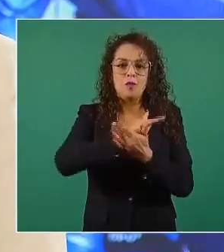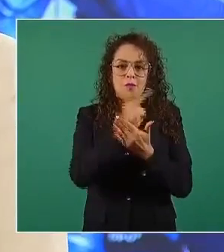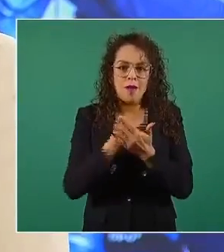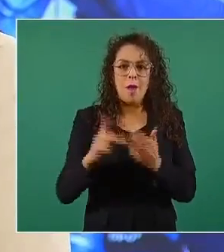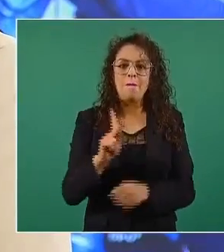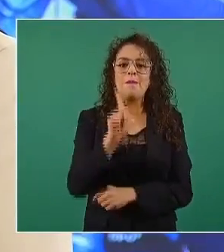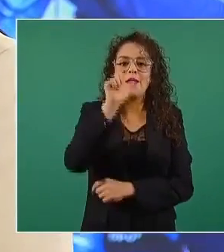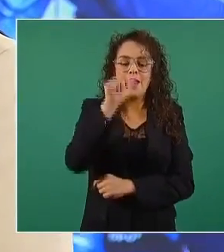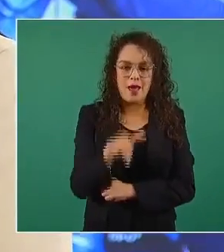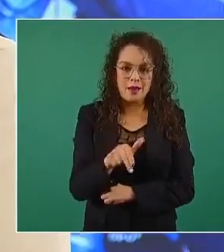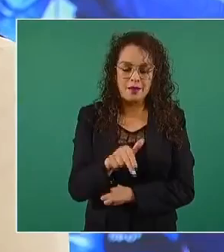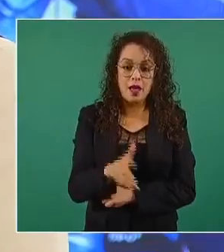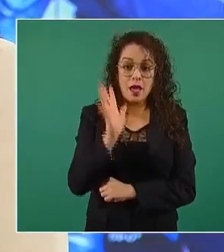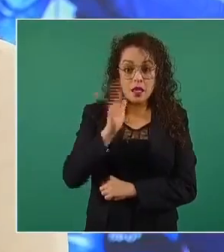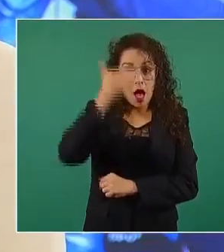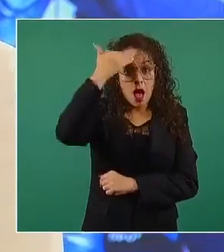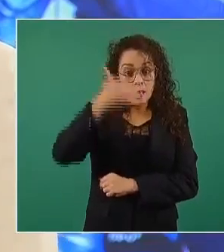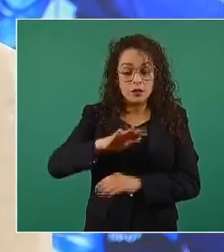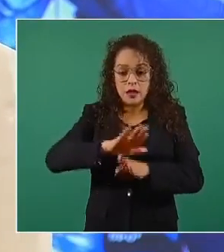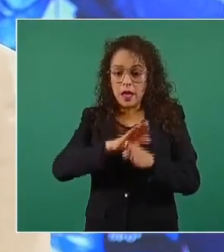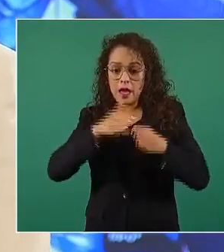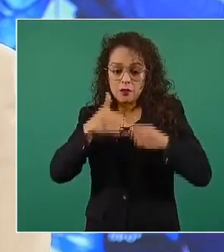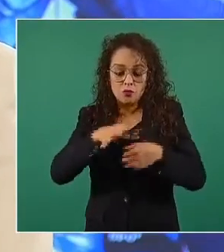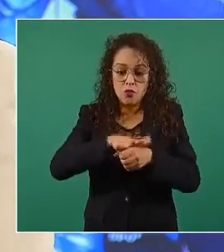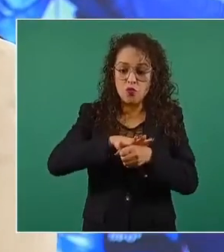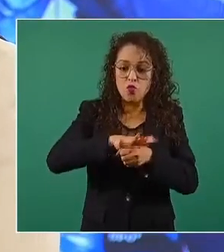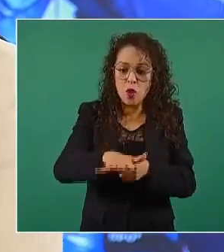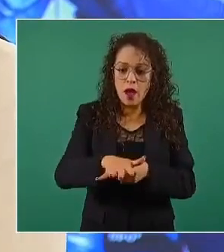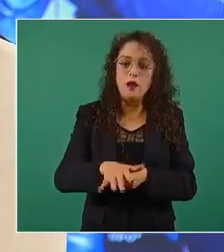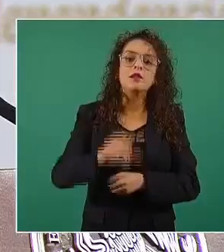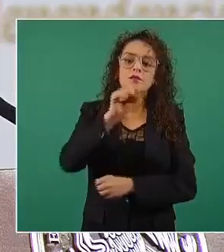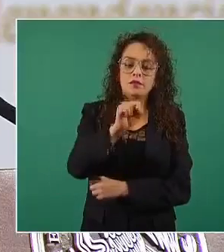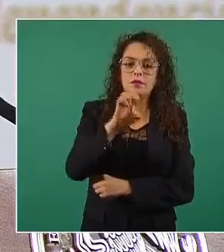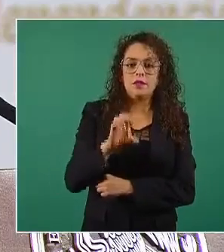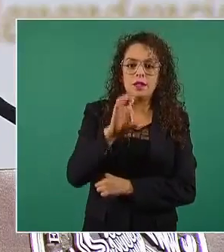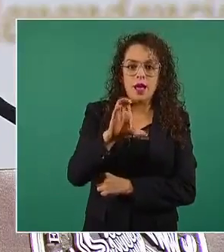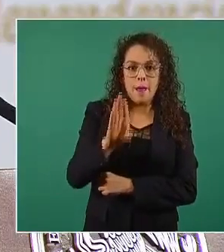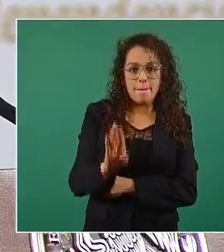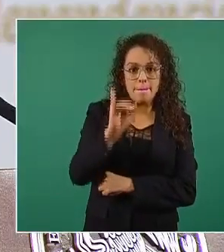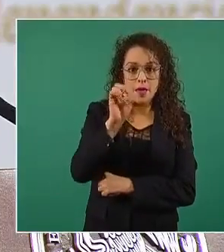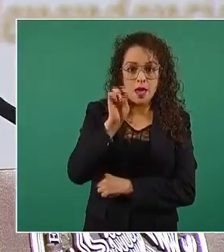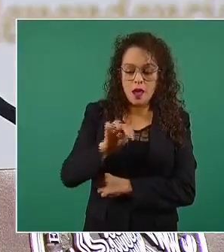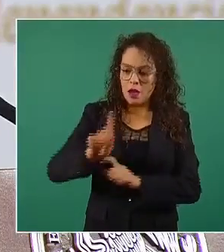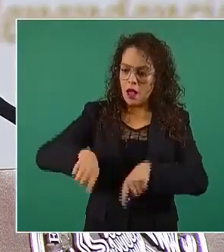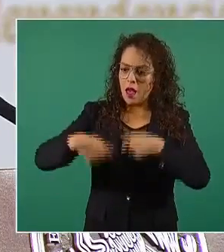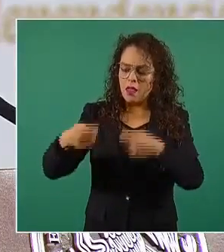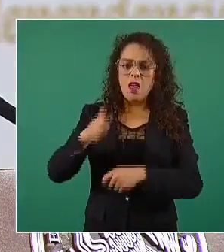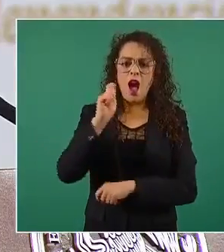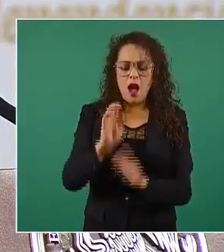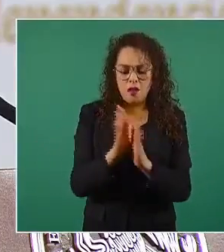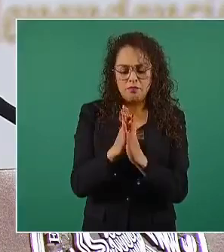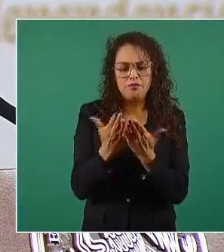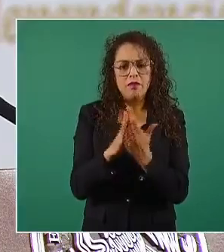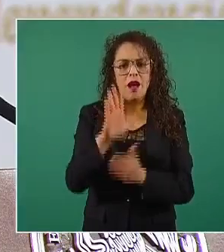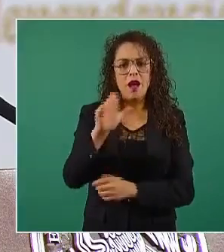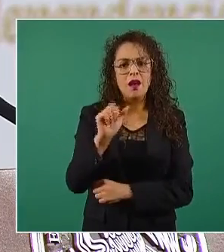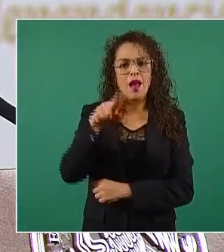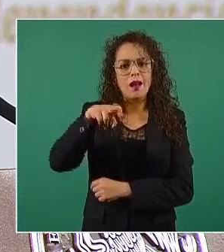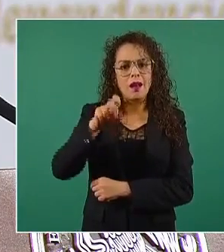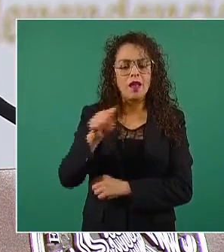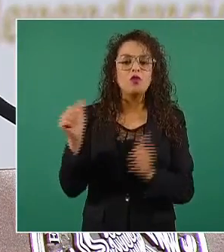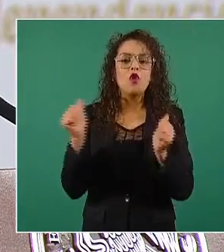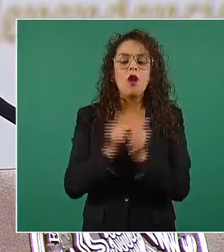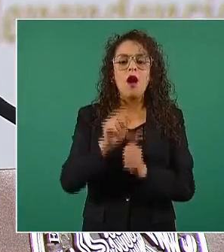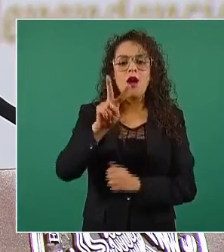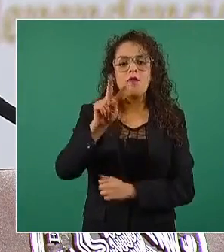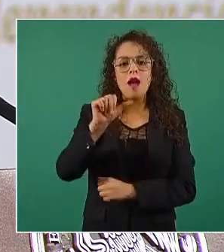plan de rehabilitación específico, la Secretaría de Bienestar vamos a entregar un carnet y vales para el bienestar para